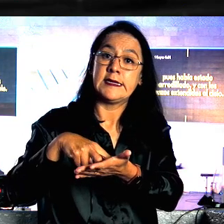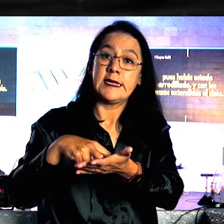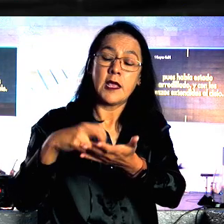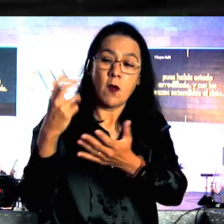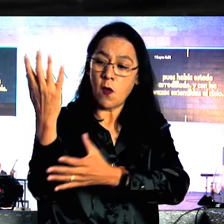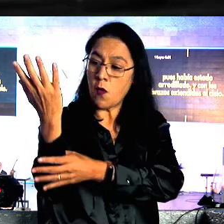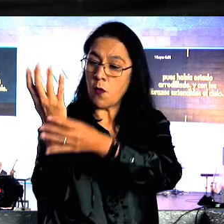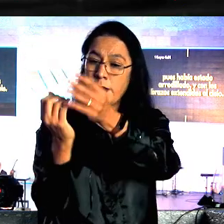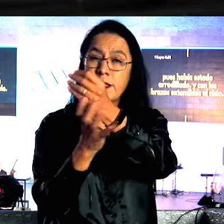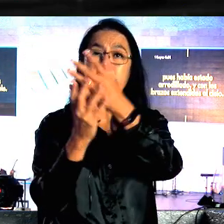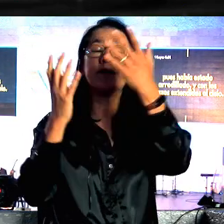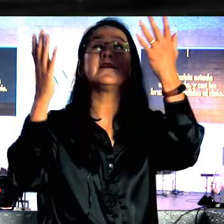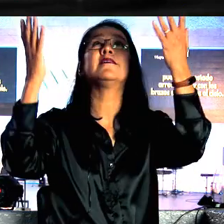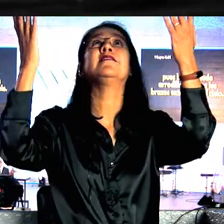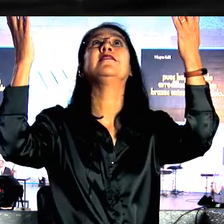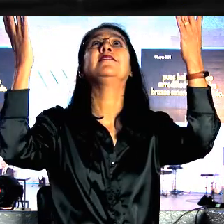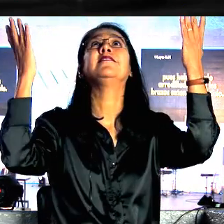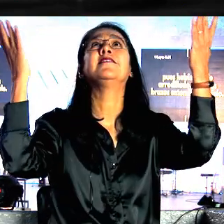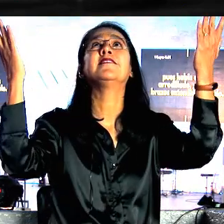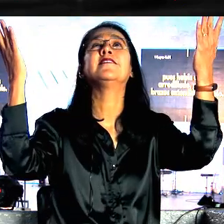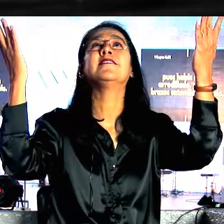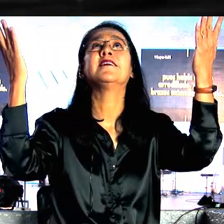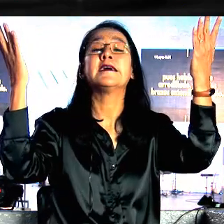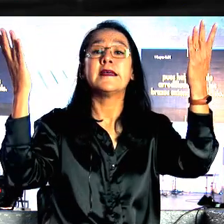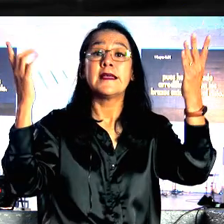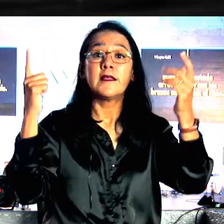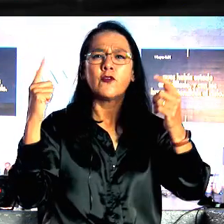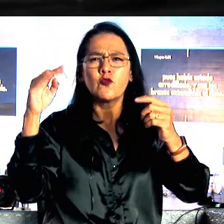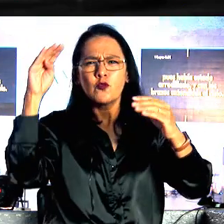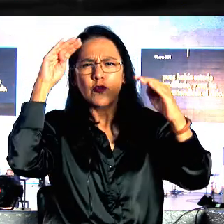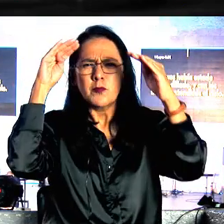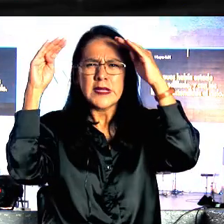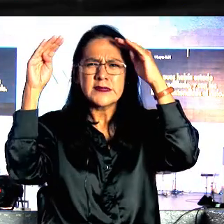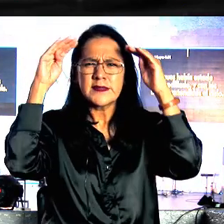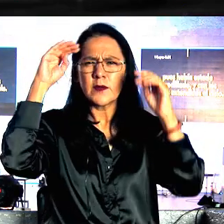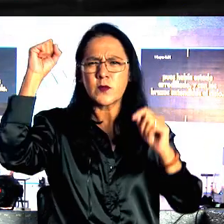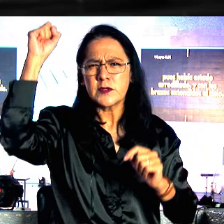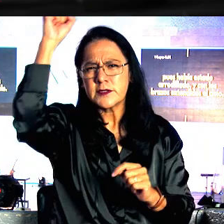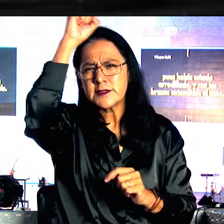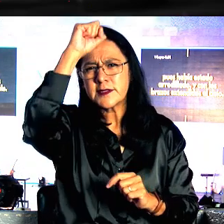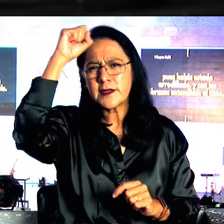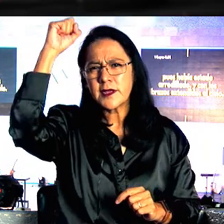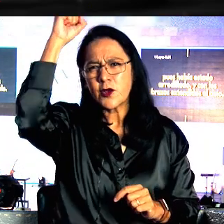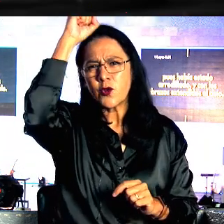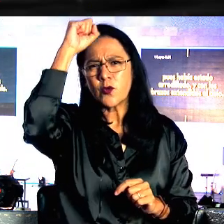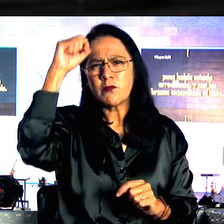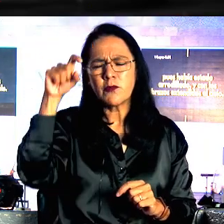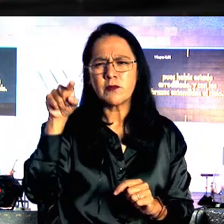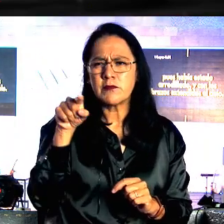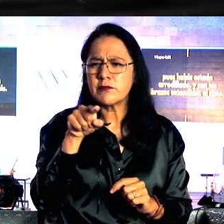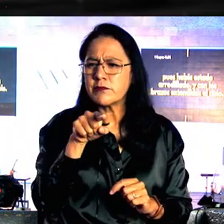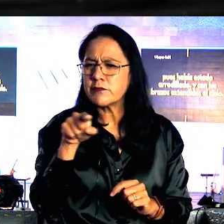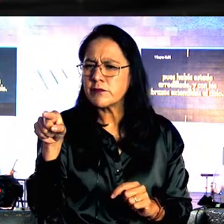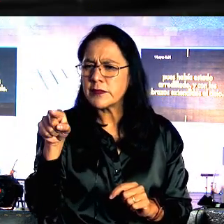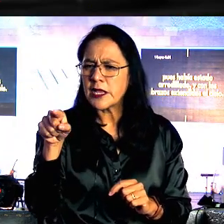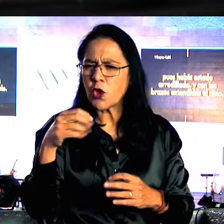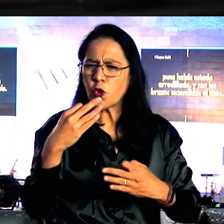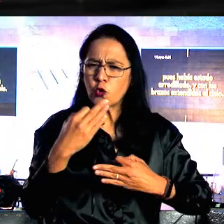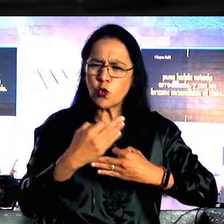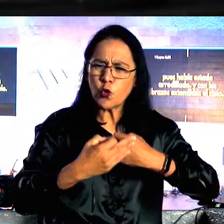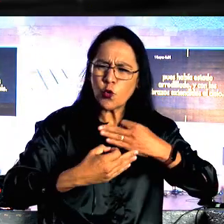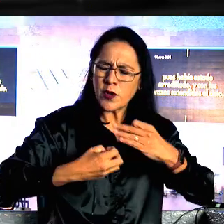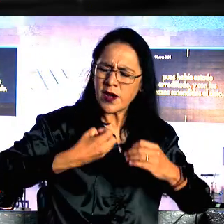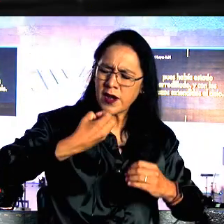extendidos al cielo. Es decir, si pensamos en Salomón, entonces Salomón, toda la oración